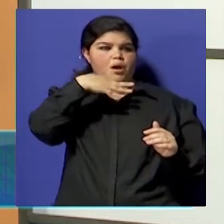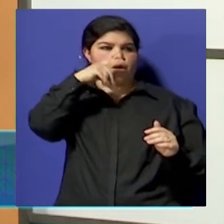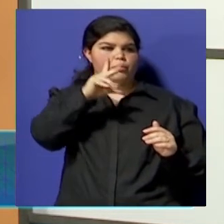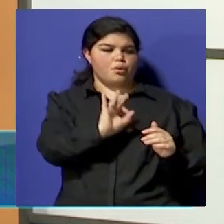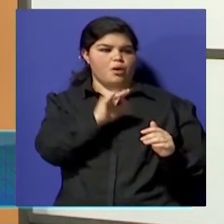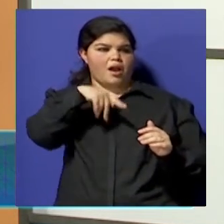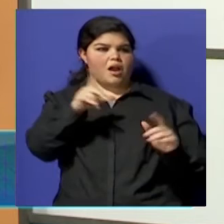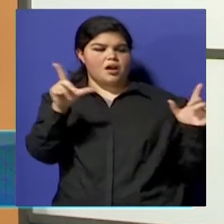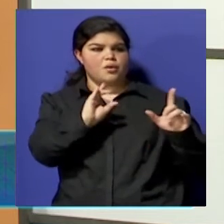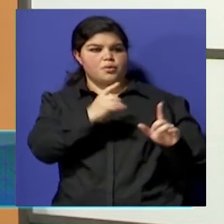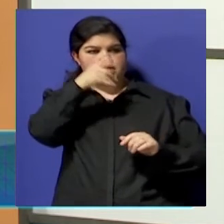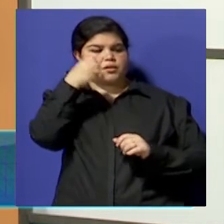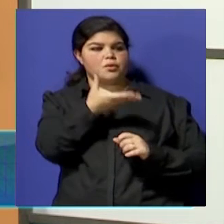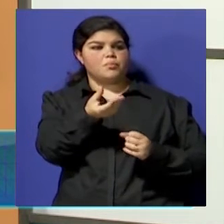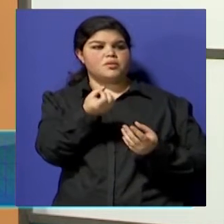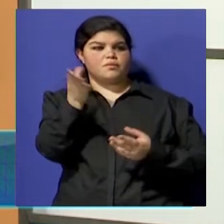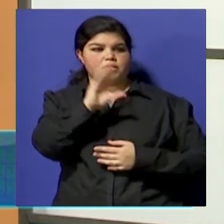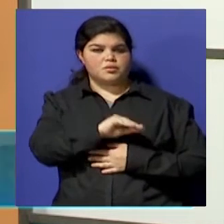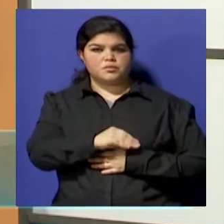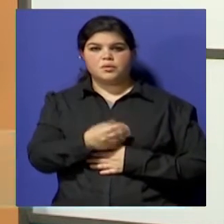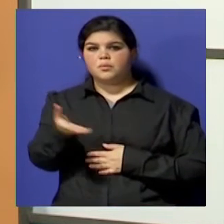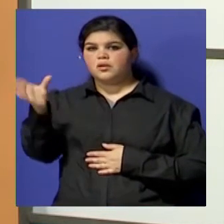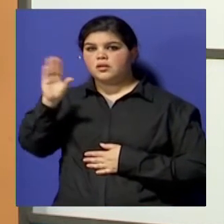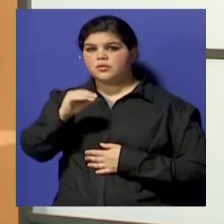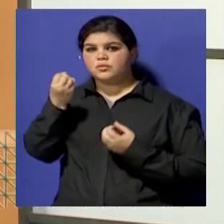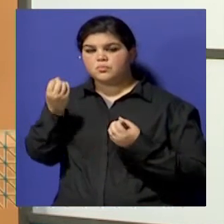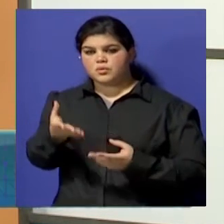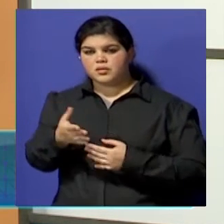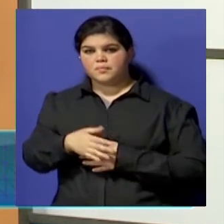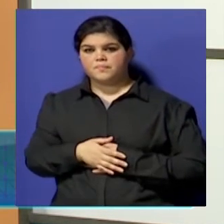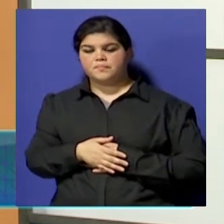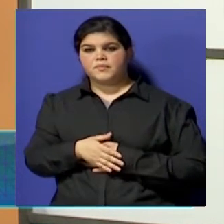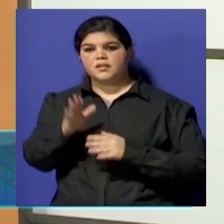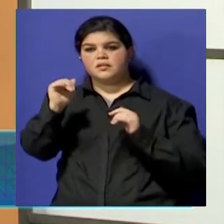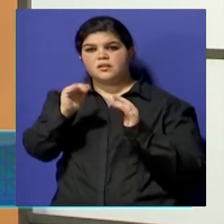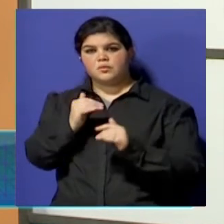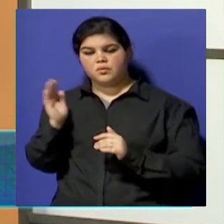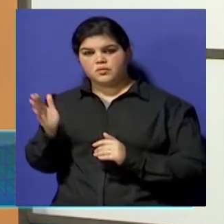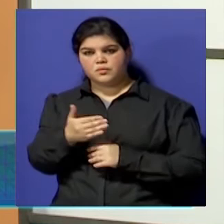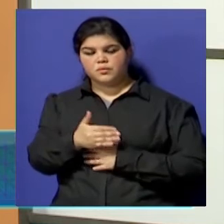la universidad. ¿Cómo andas? Buenas noches. Buenas noches, ¿cómo están? Un saludo a todos, a toda la audiencia.